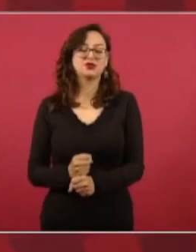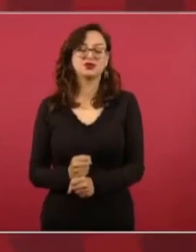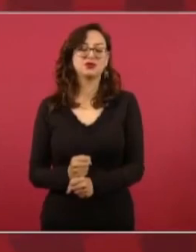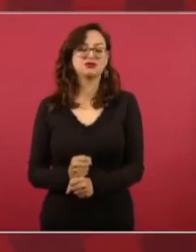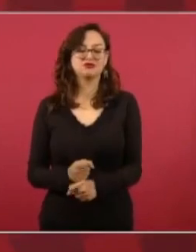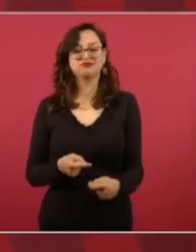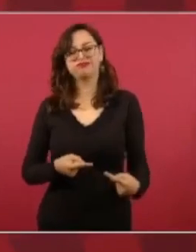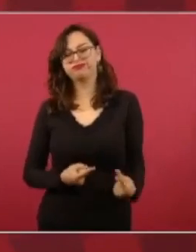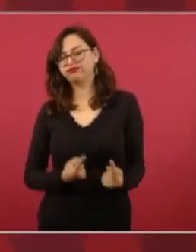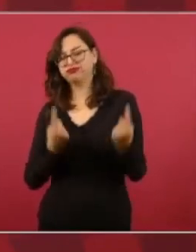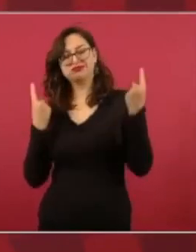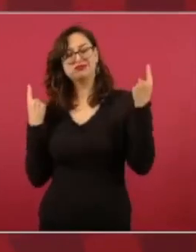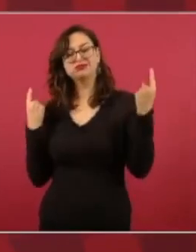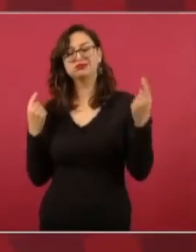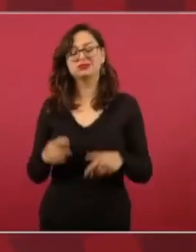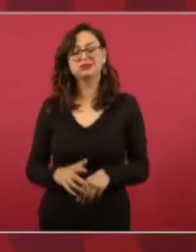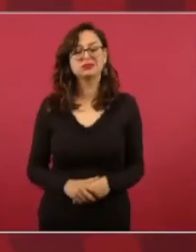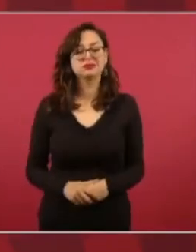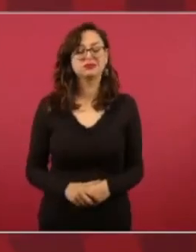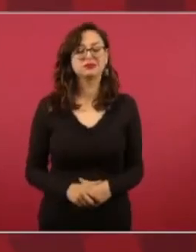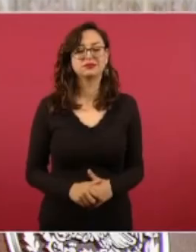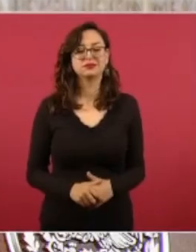que tenemos diferencias.